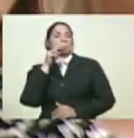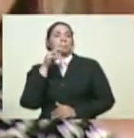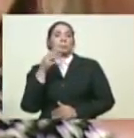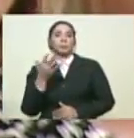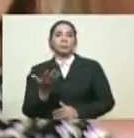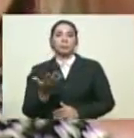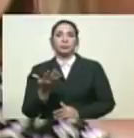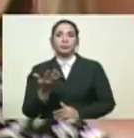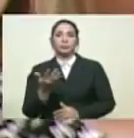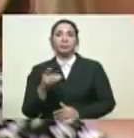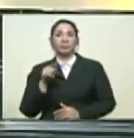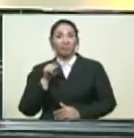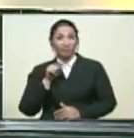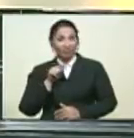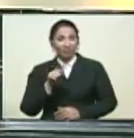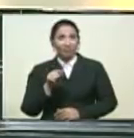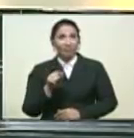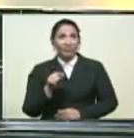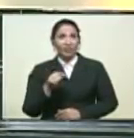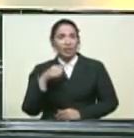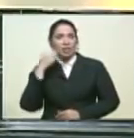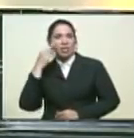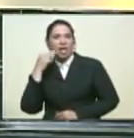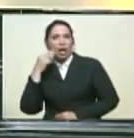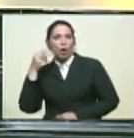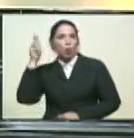Allá están los indios, los mulatos, los negros.